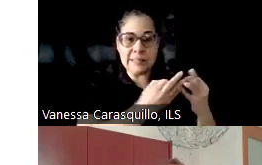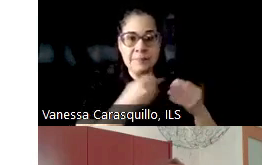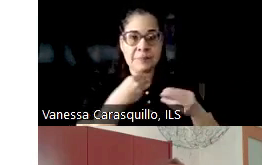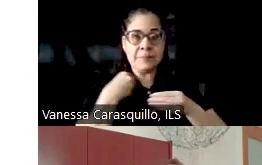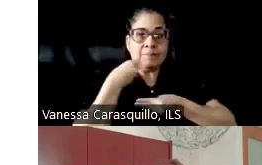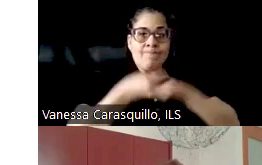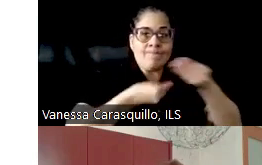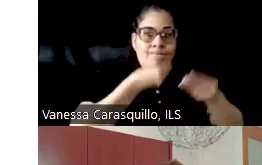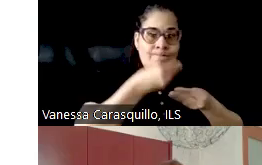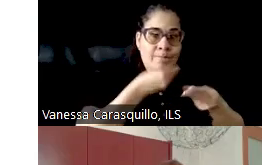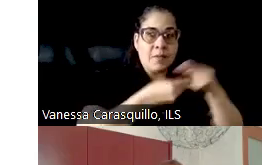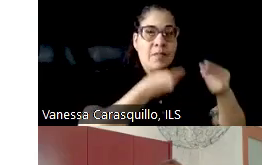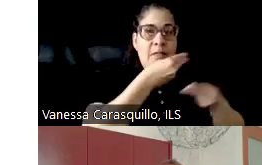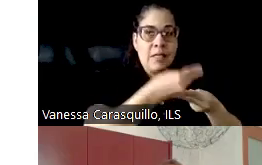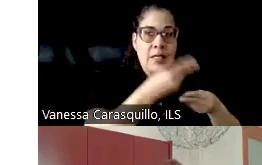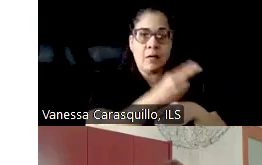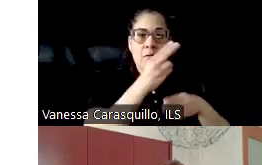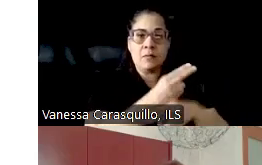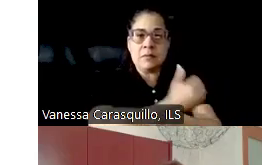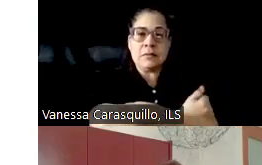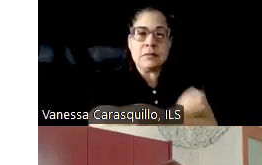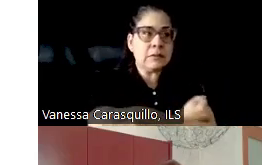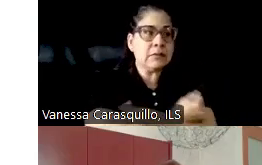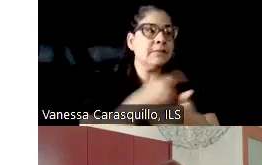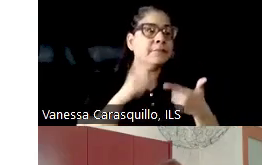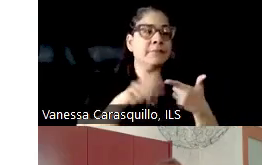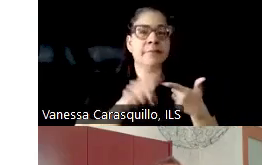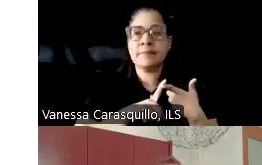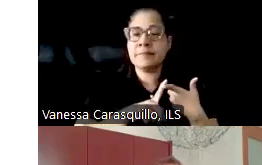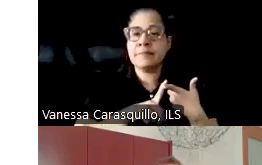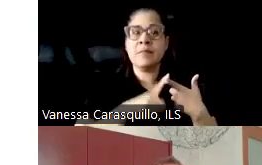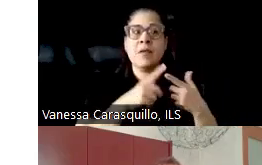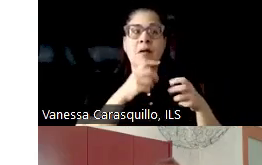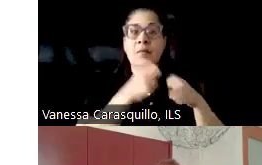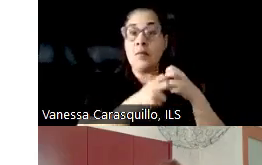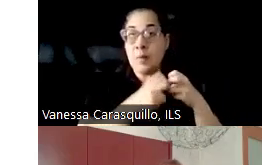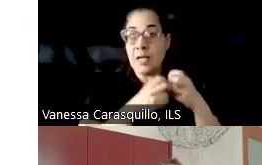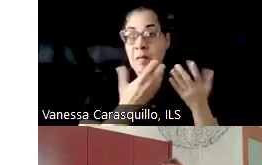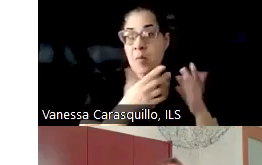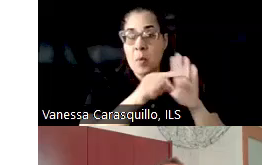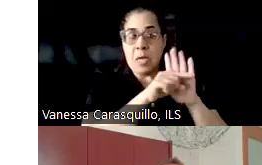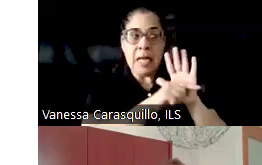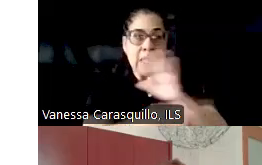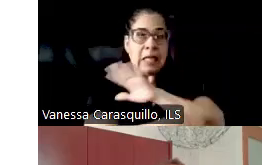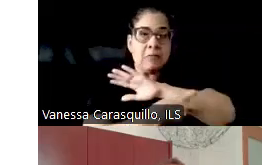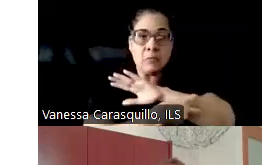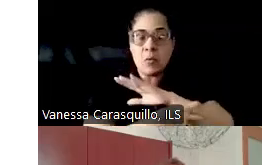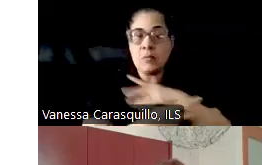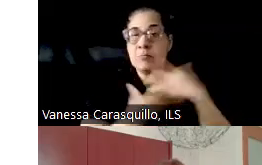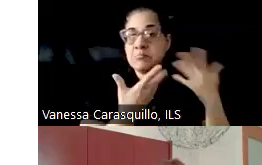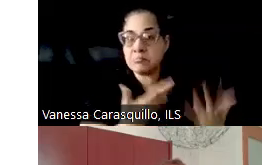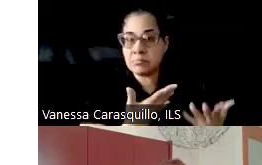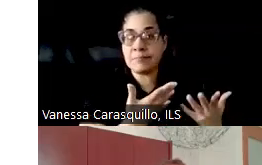genético de problemas de uso de sustancias, de problemas delictivos, y adicional a eso, vemos